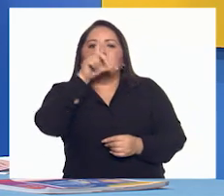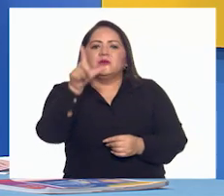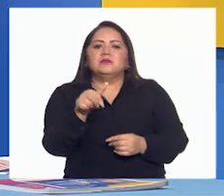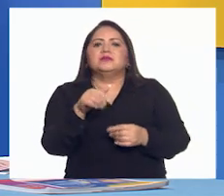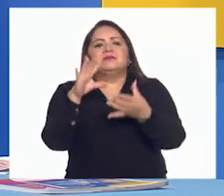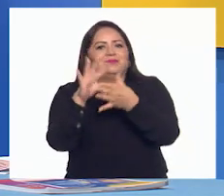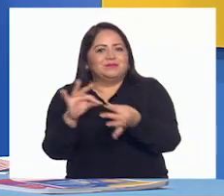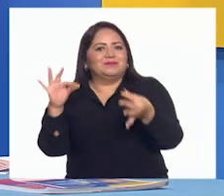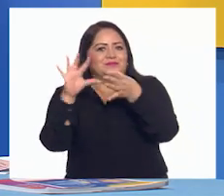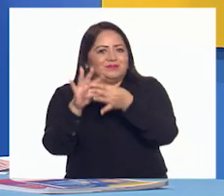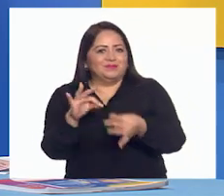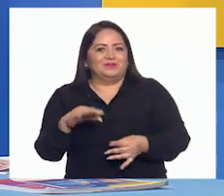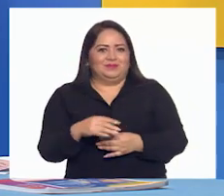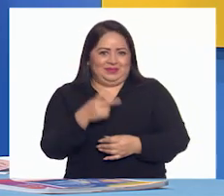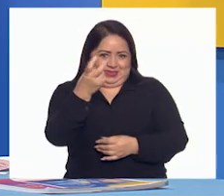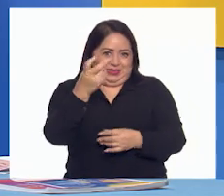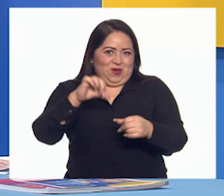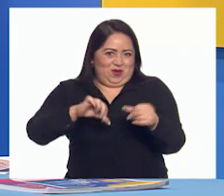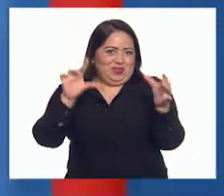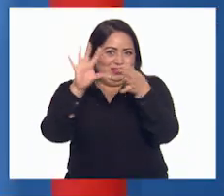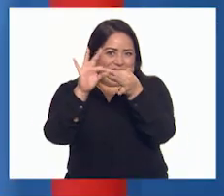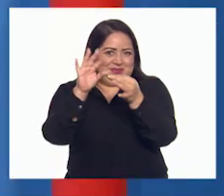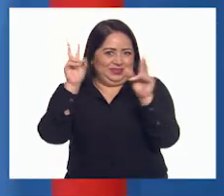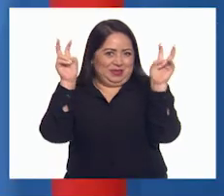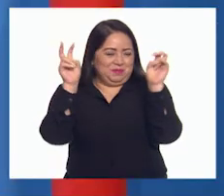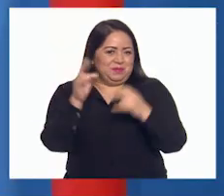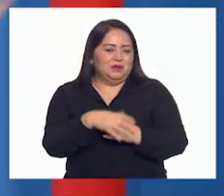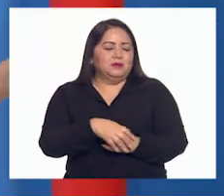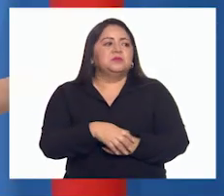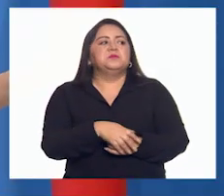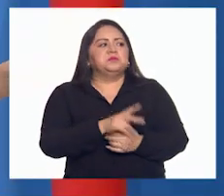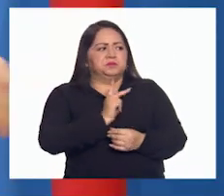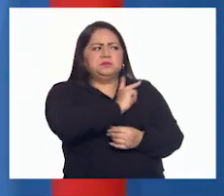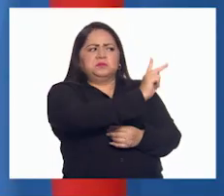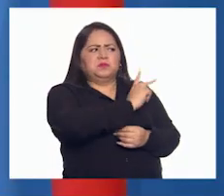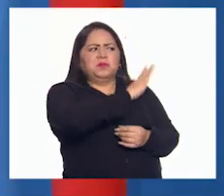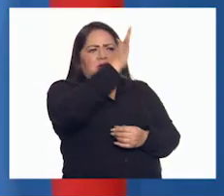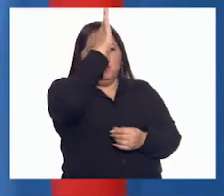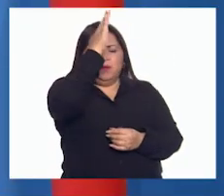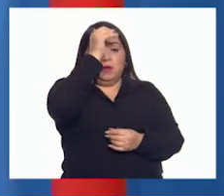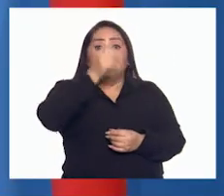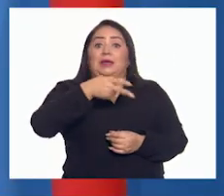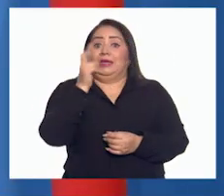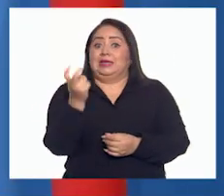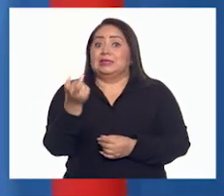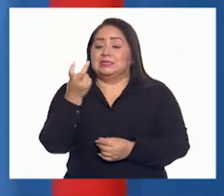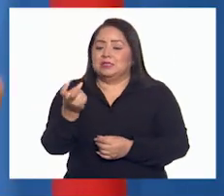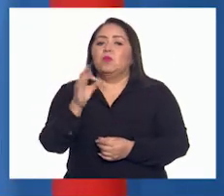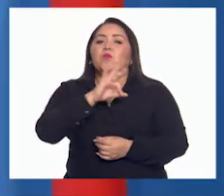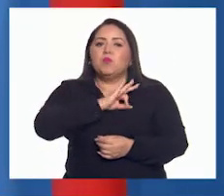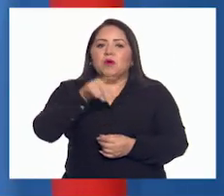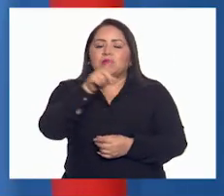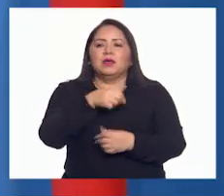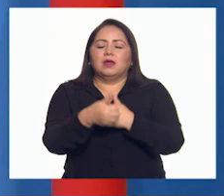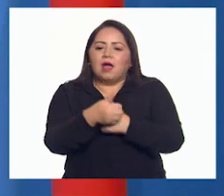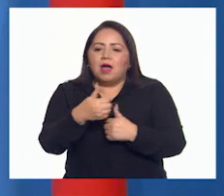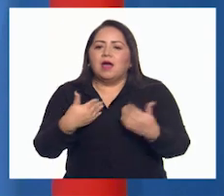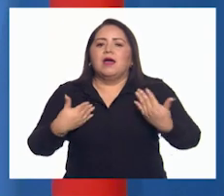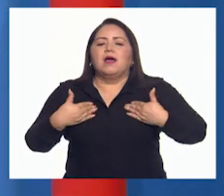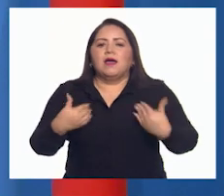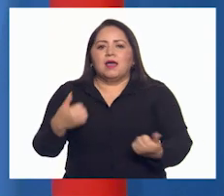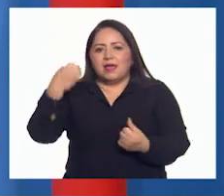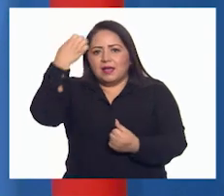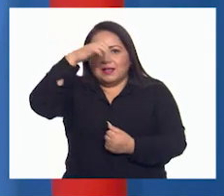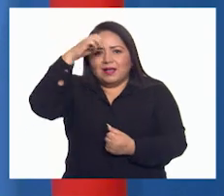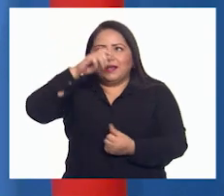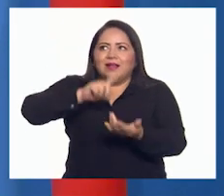vamos comentando y abordamos el tema de hoy. Coincido contigo. De esta manera, podemos intentar entender la experiencia de